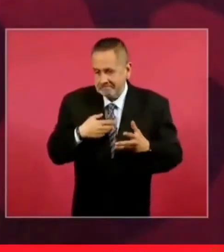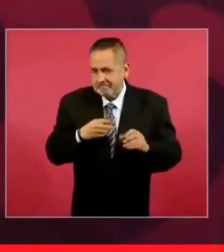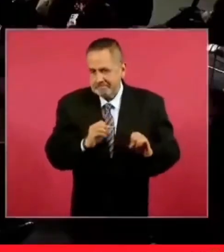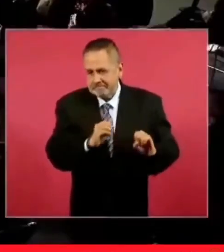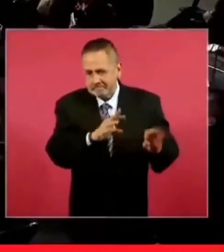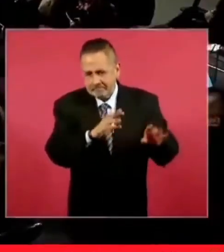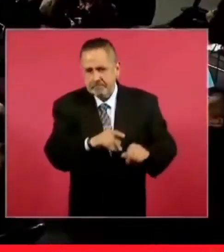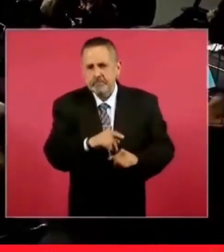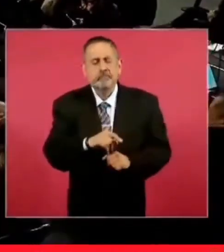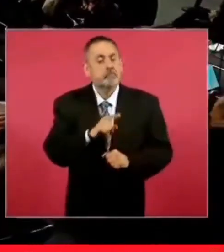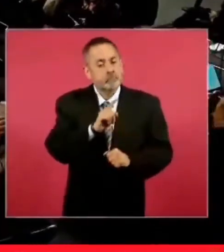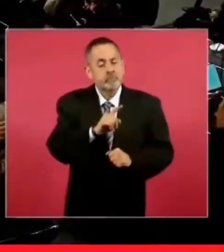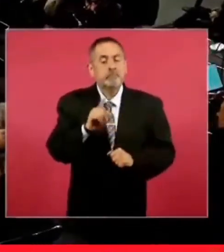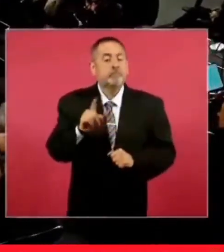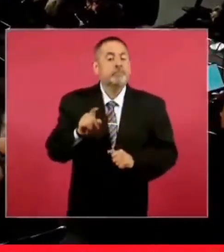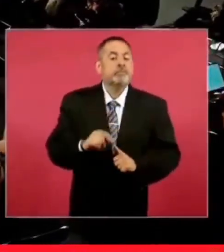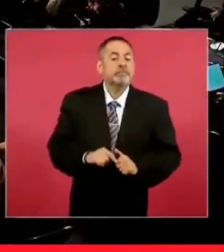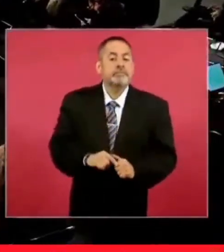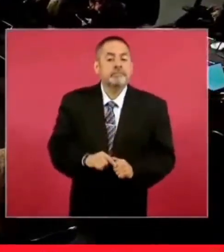Y